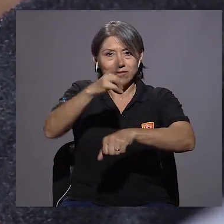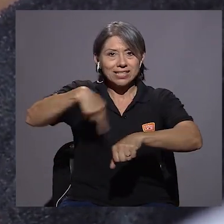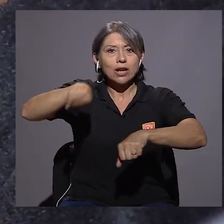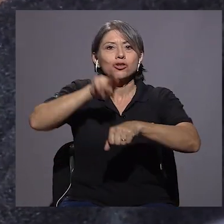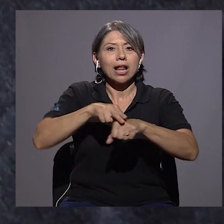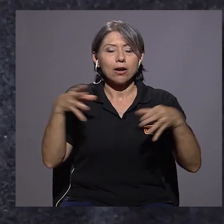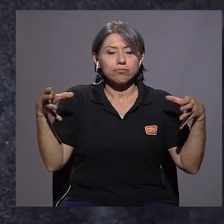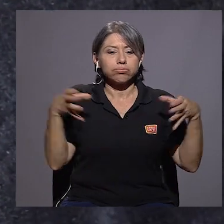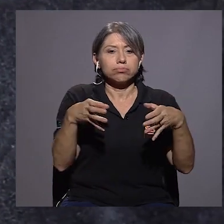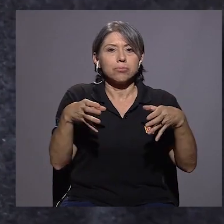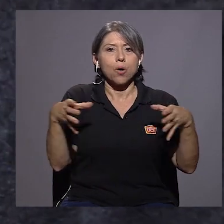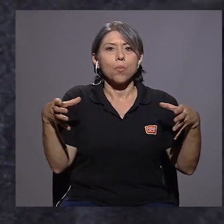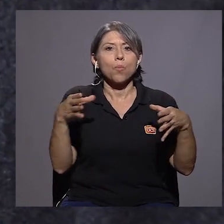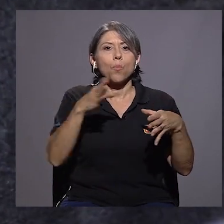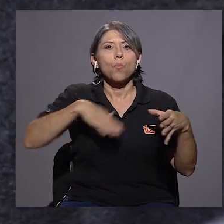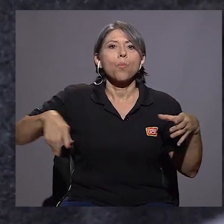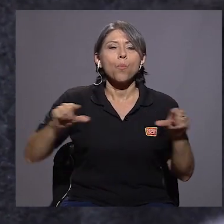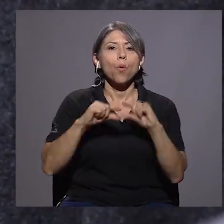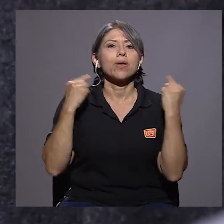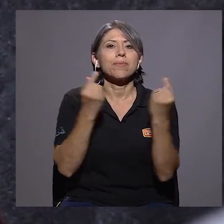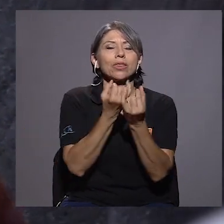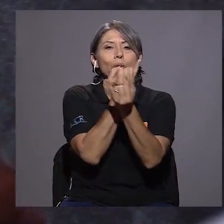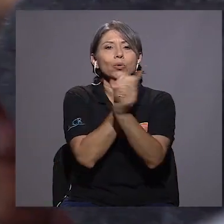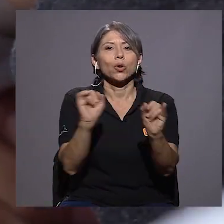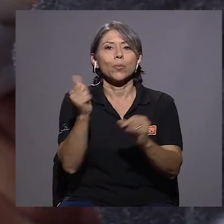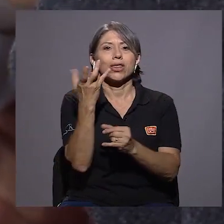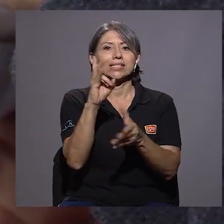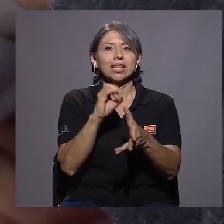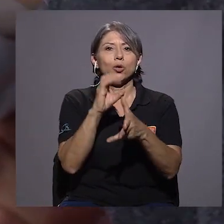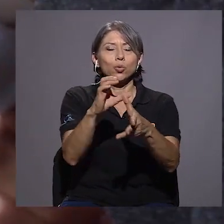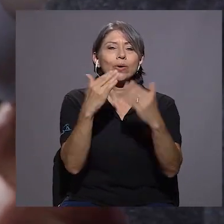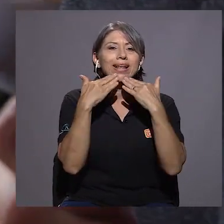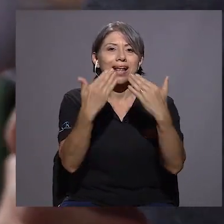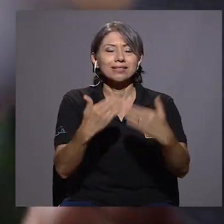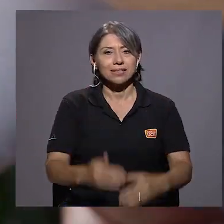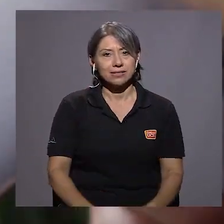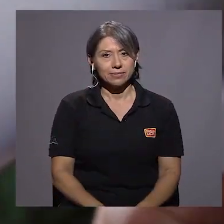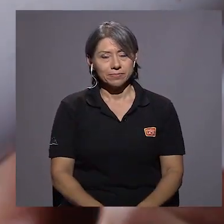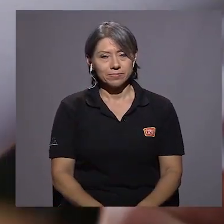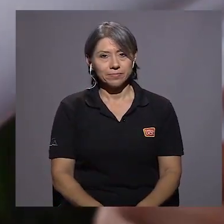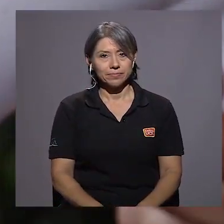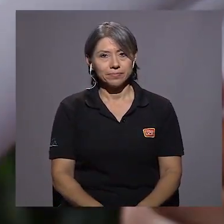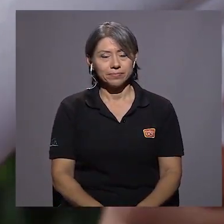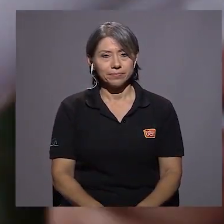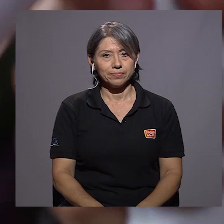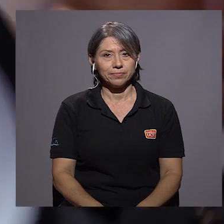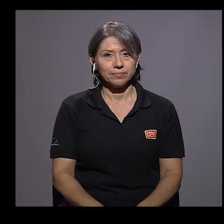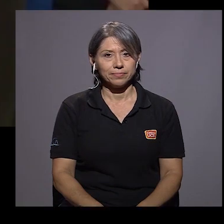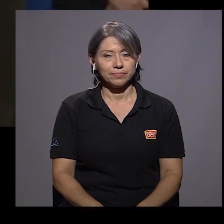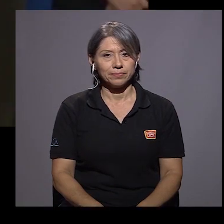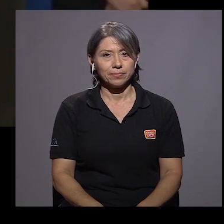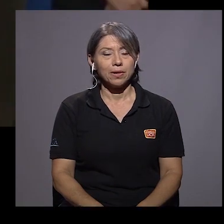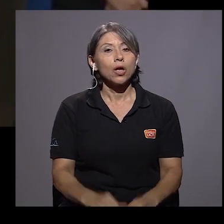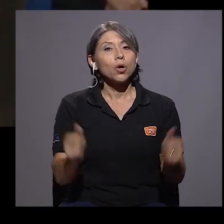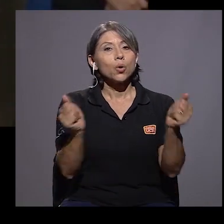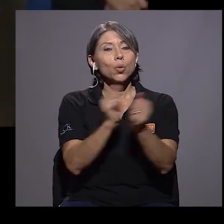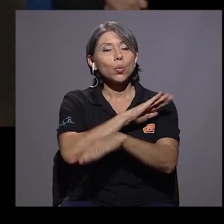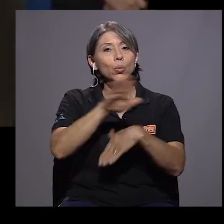estudiantes de la Universidad Nacional que conforman el Movimiento Autónomo 17 de octubre. Gracias.